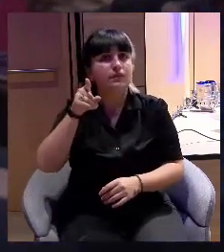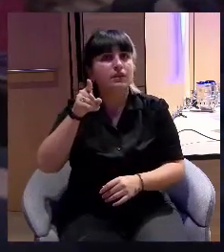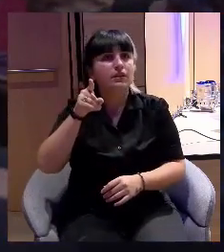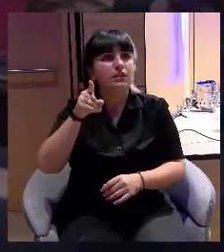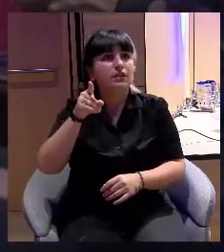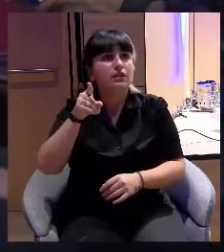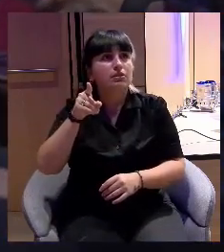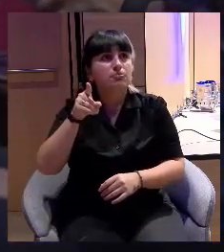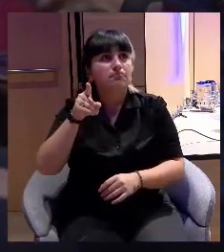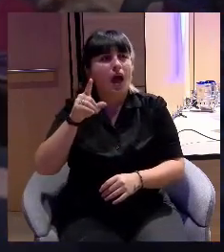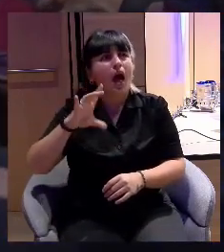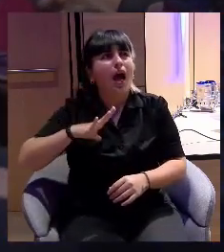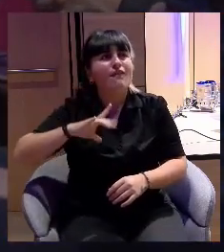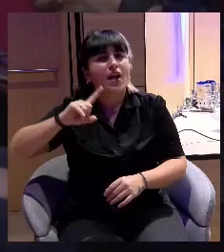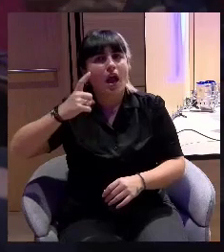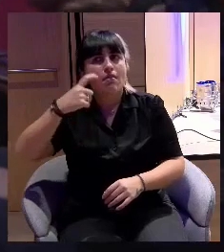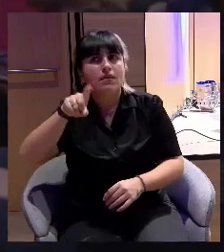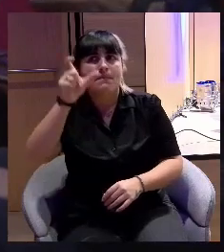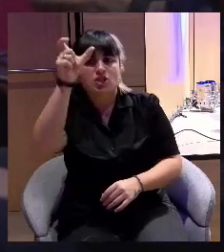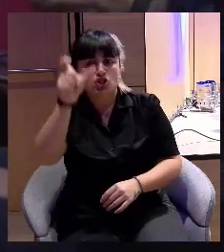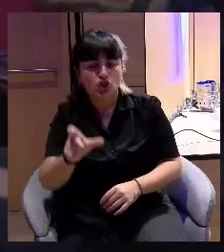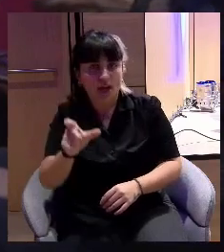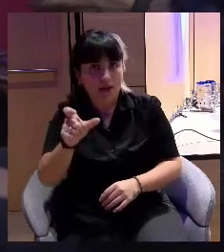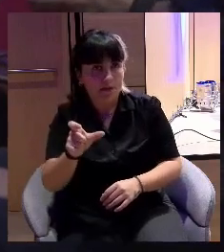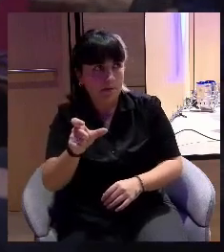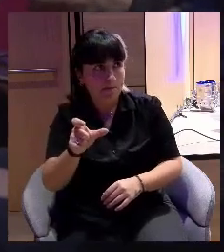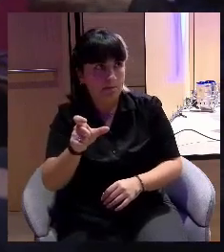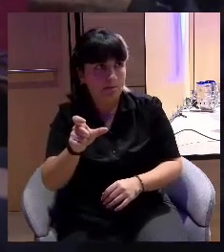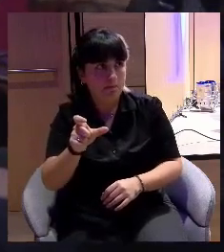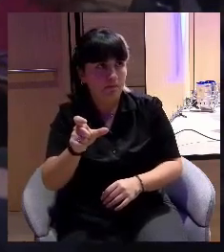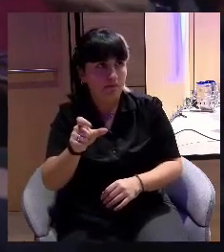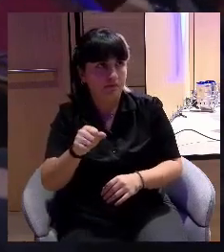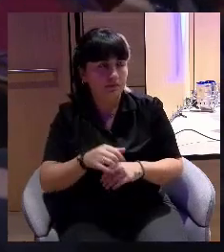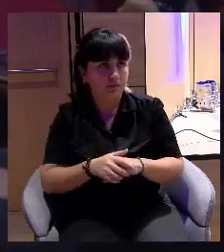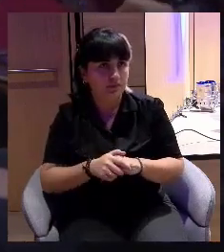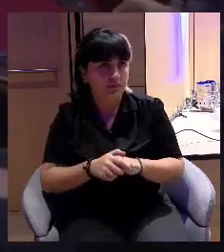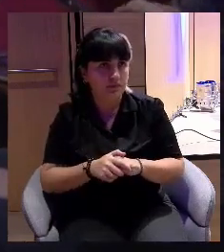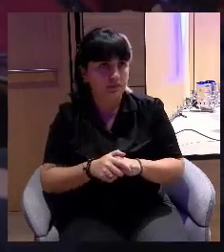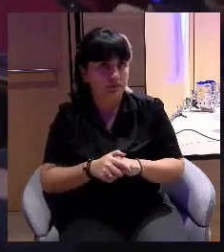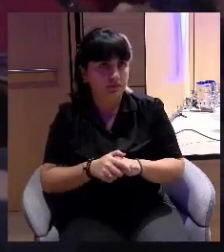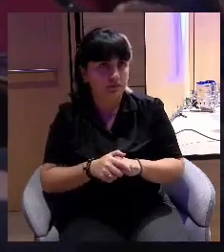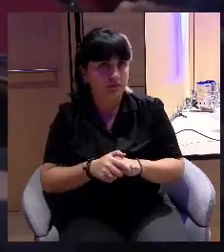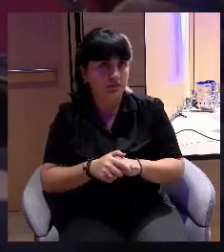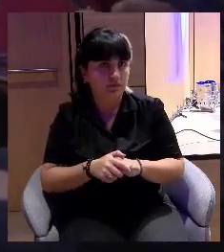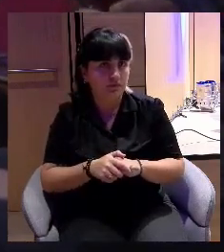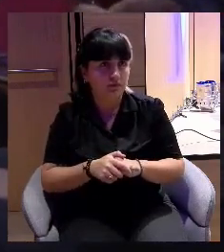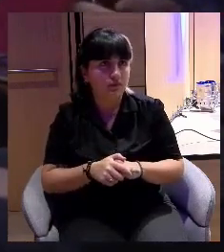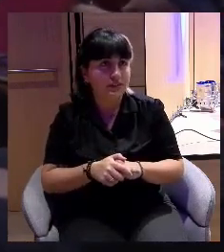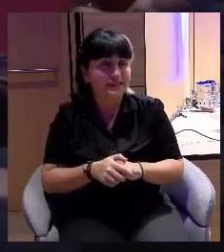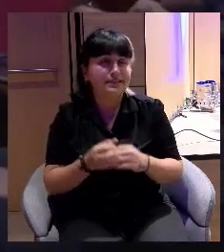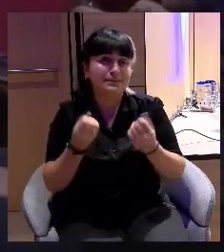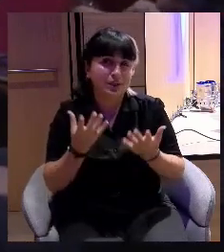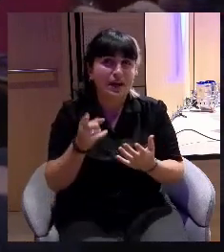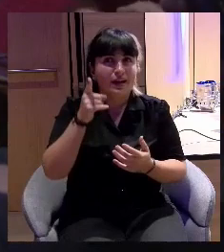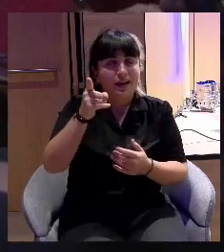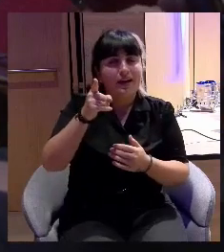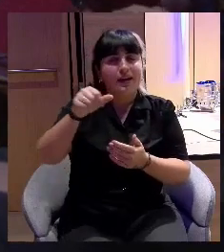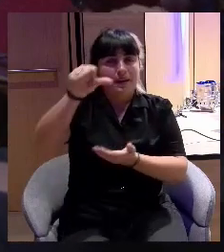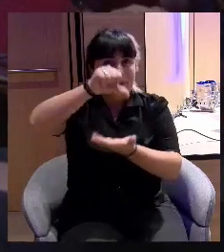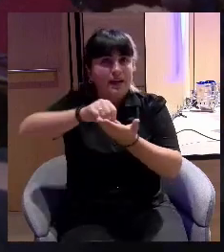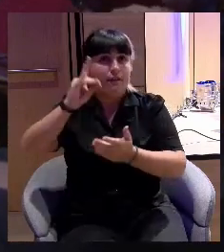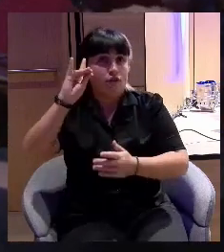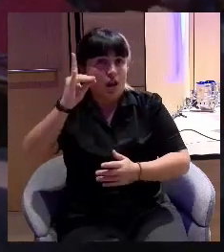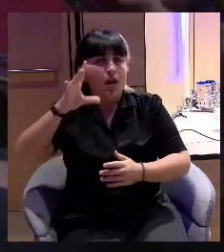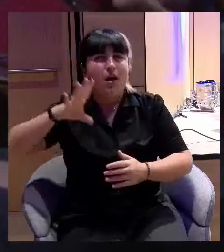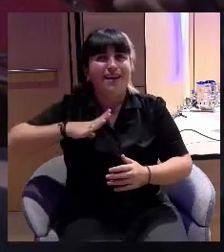sociedad civil, que a través de todo el tema del conflicto electoral que se dio el